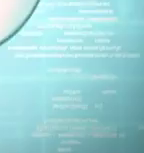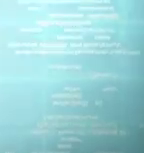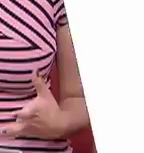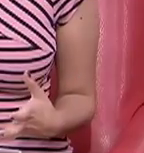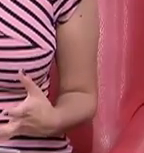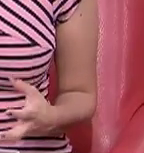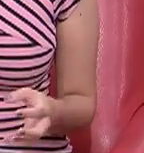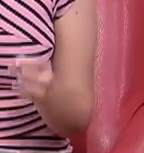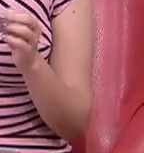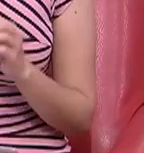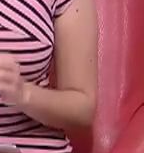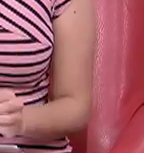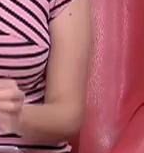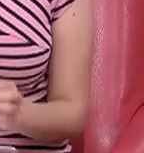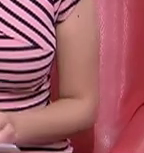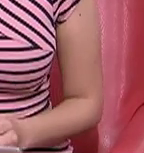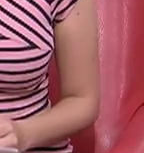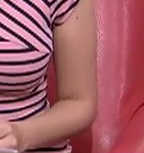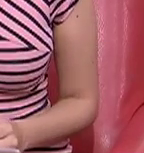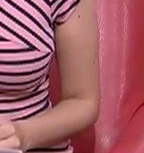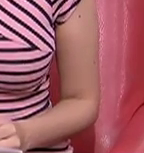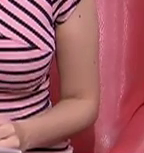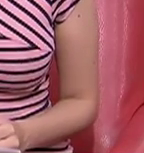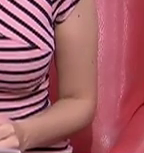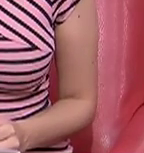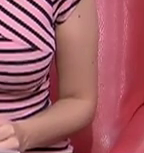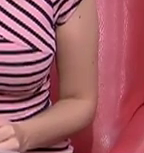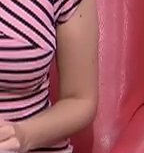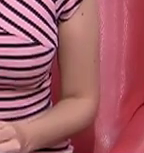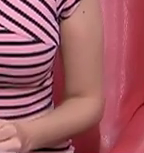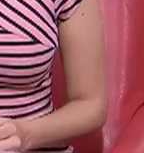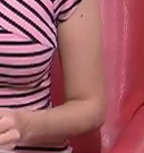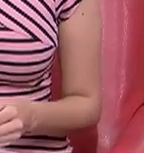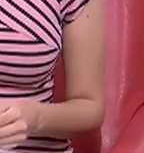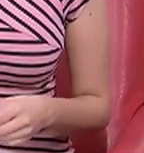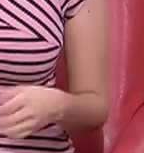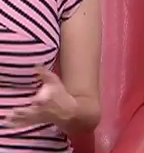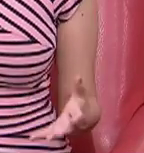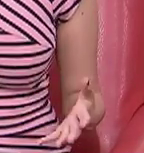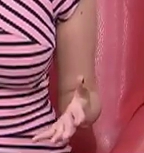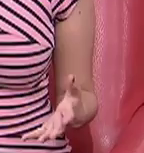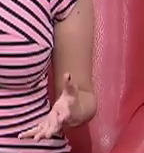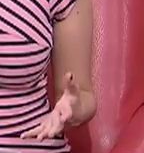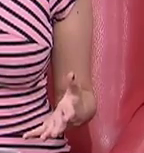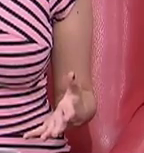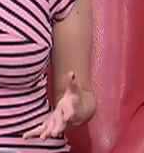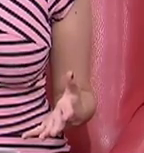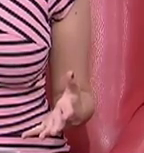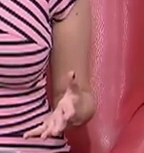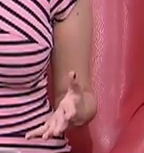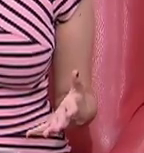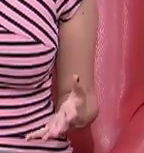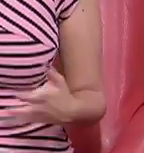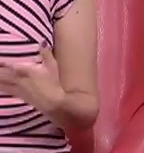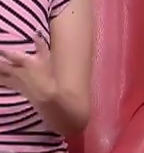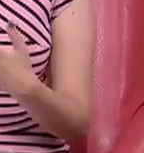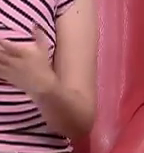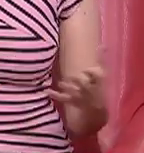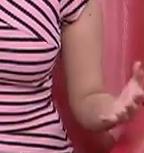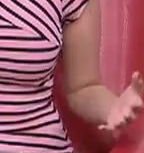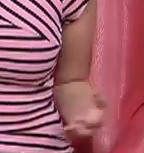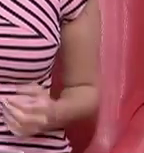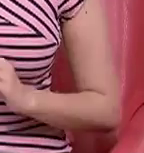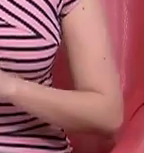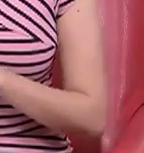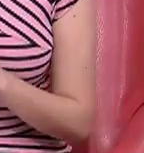un proceso pues especial para obtener estos descuentos. Y bueno, pues así pretenden hacer a la tecnología más accesible. Muchos se